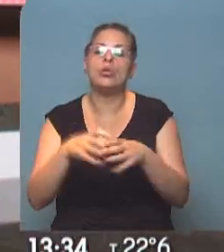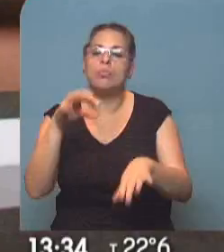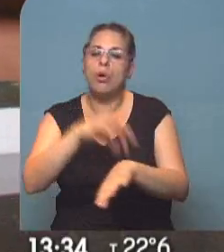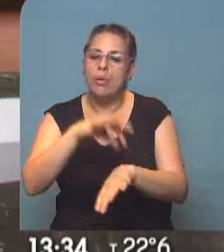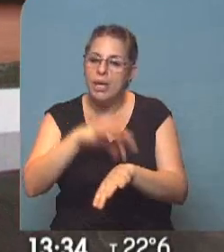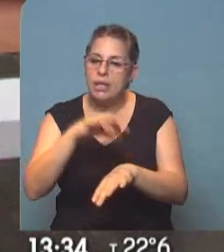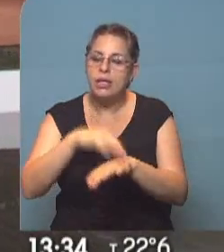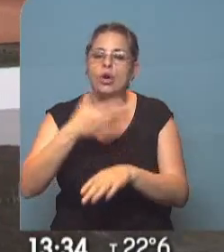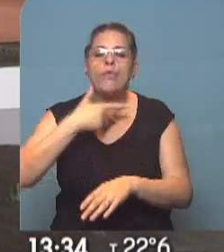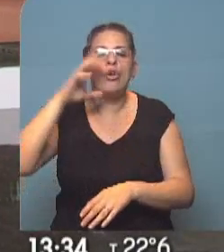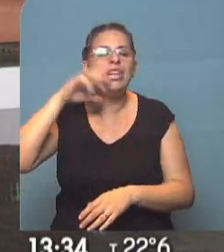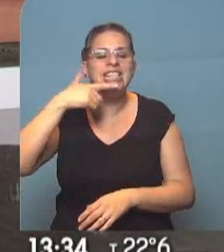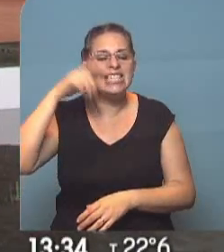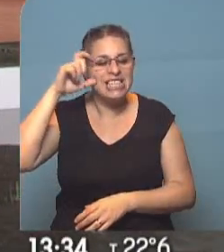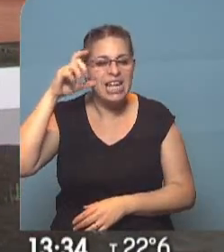forense. Adelante, te escuchamos.